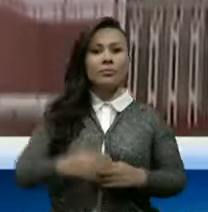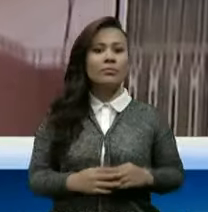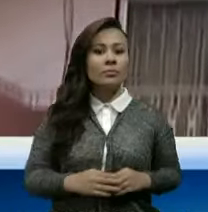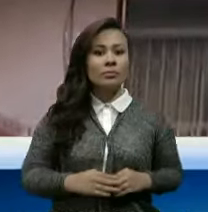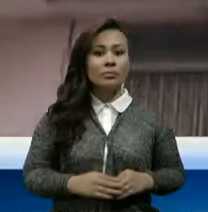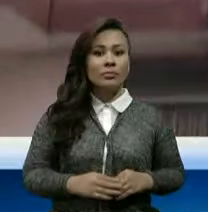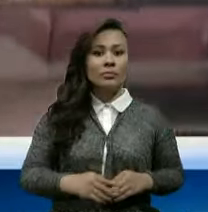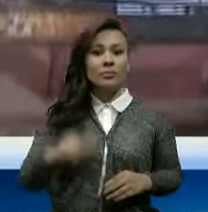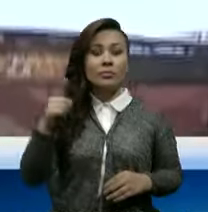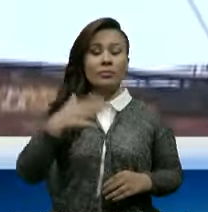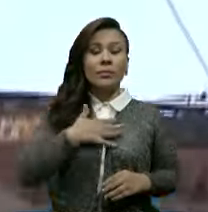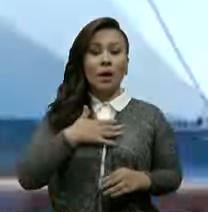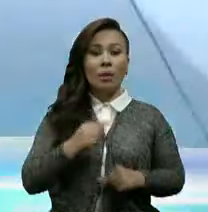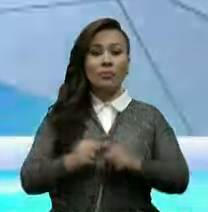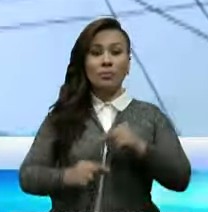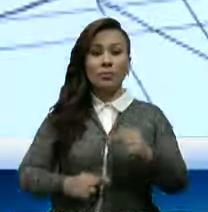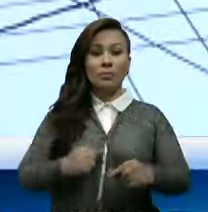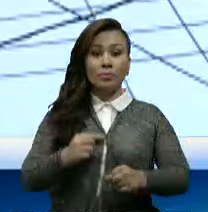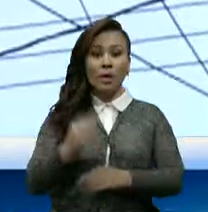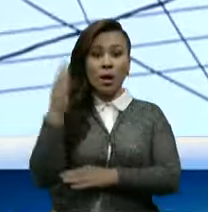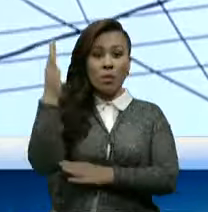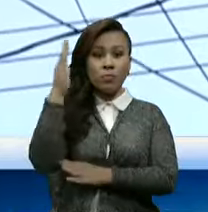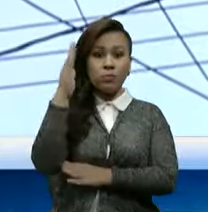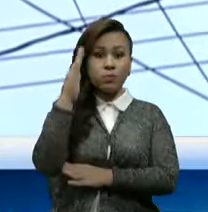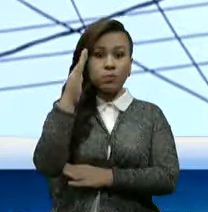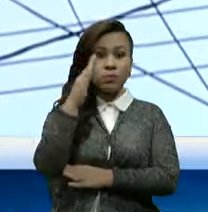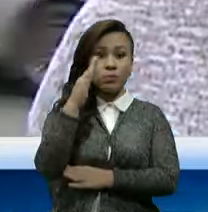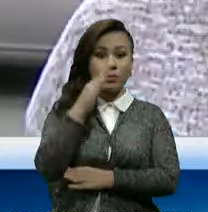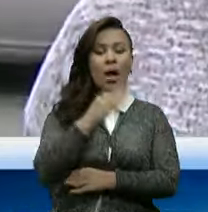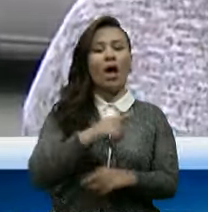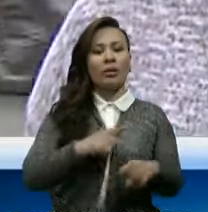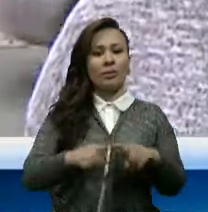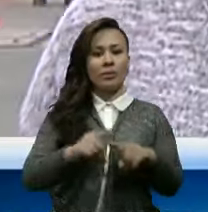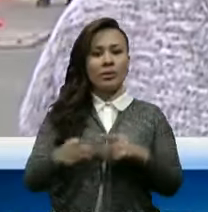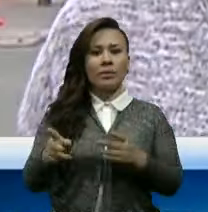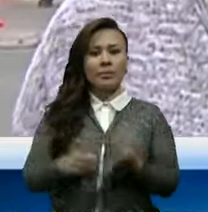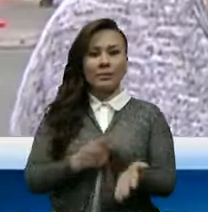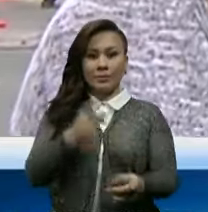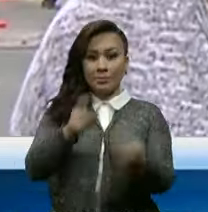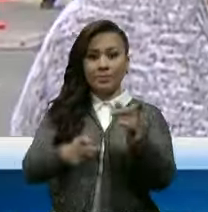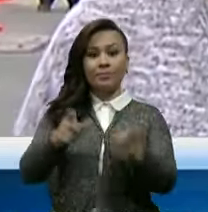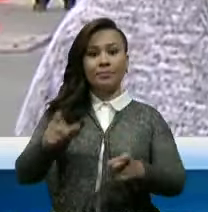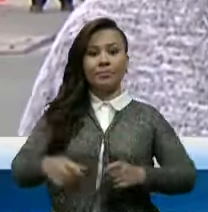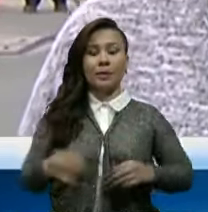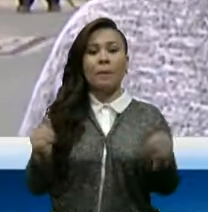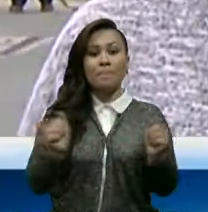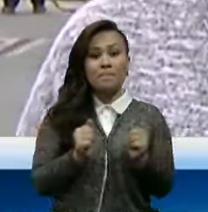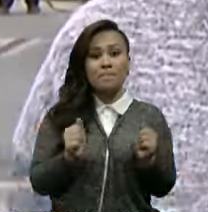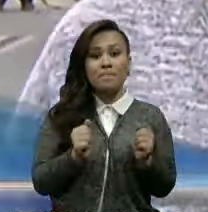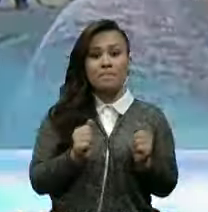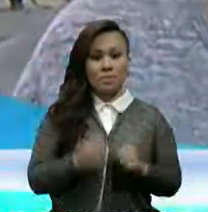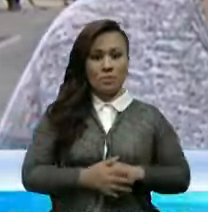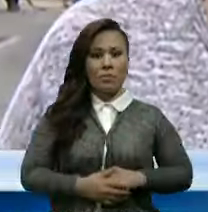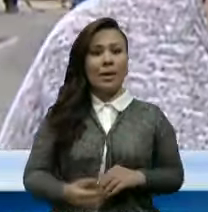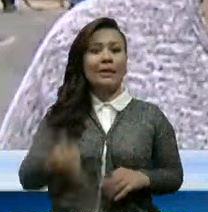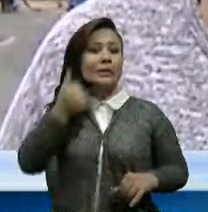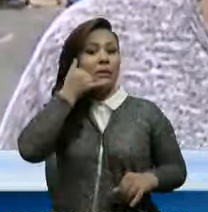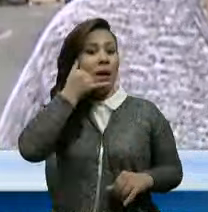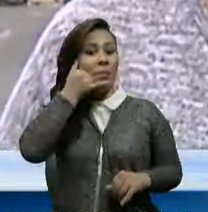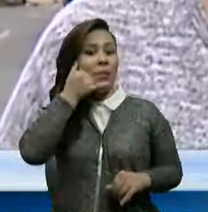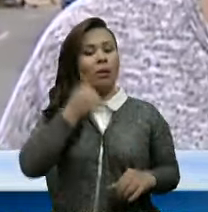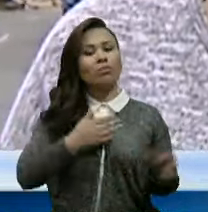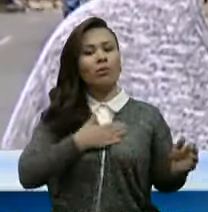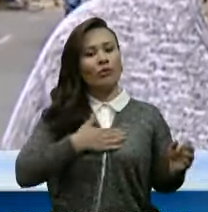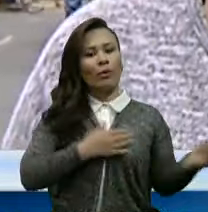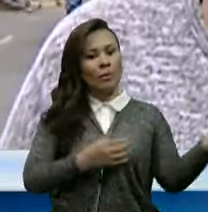esa infraestructura se va inclinando en ocasiones un poco. La gente obviamente le da temor y nos llama a comunicar que ven